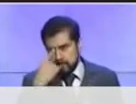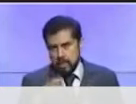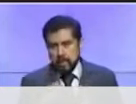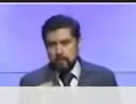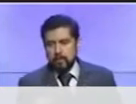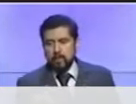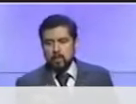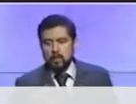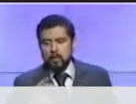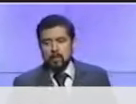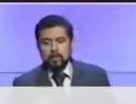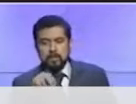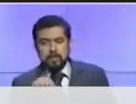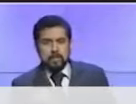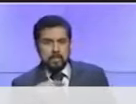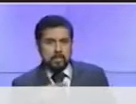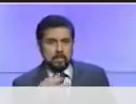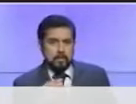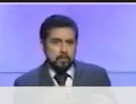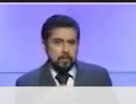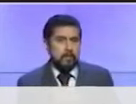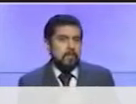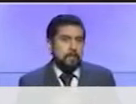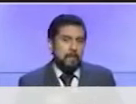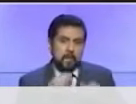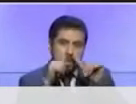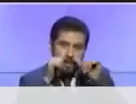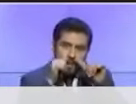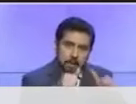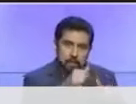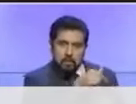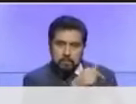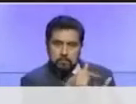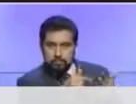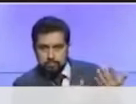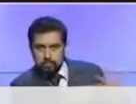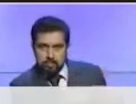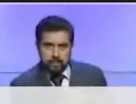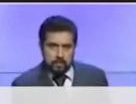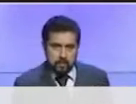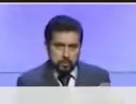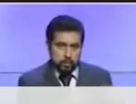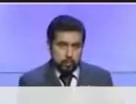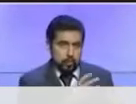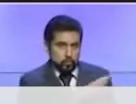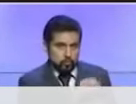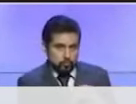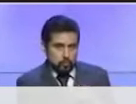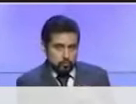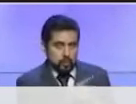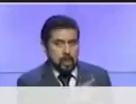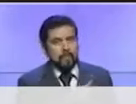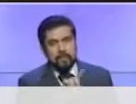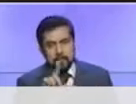nación resuelva diversos asuntos de su competencia vinculados justamente con el tema de la